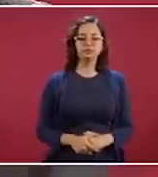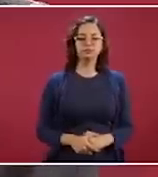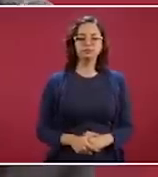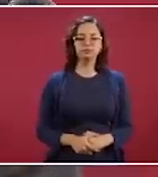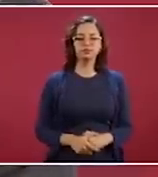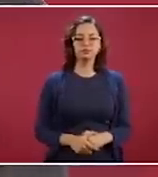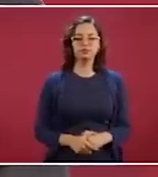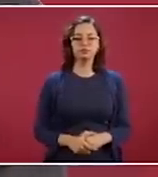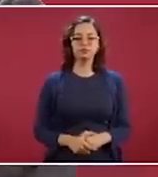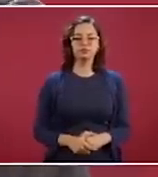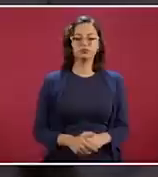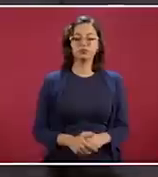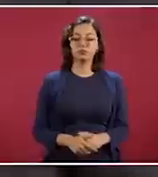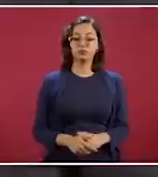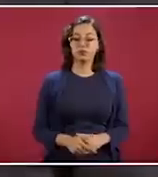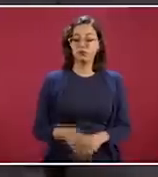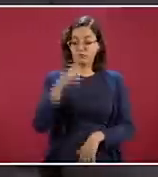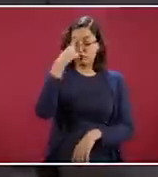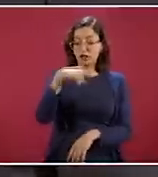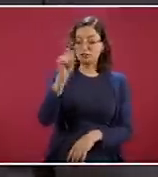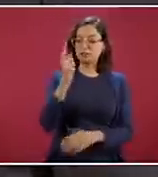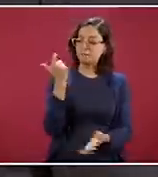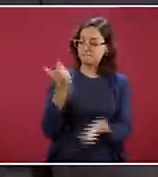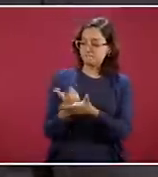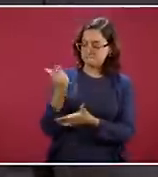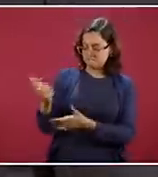que no tengan precio.